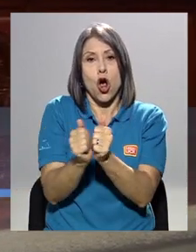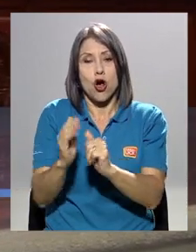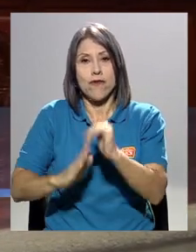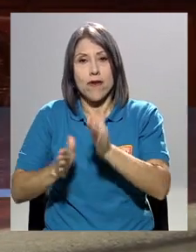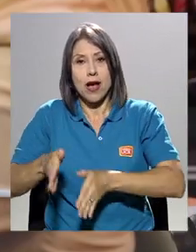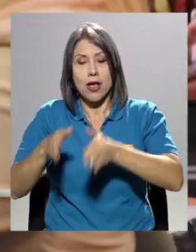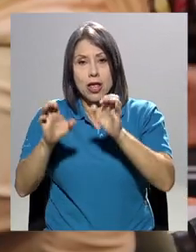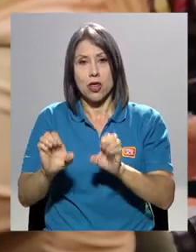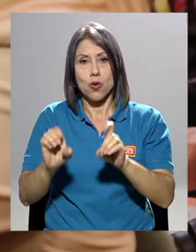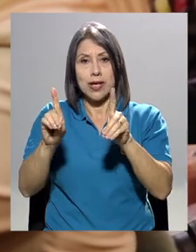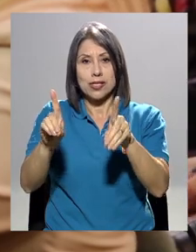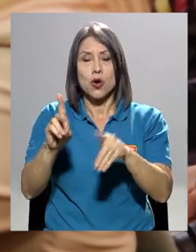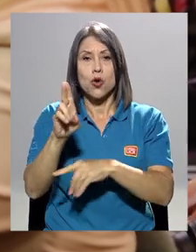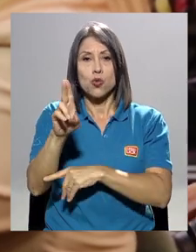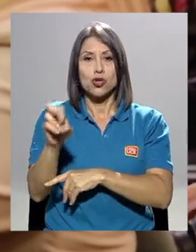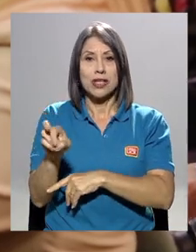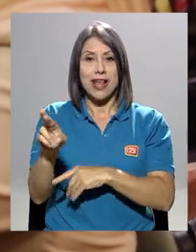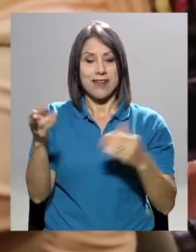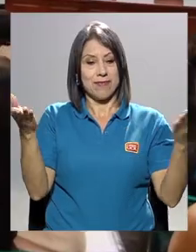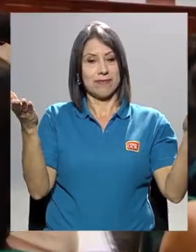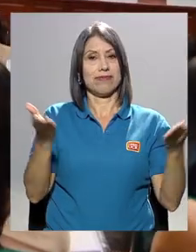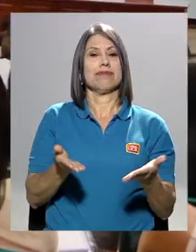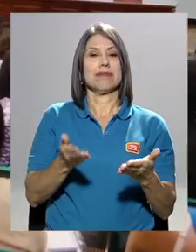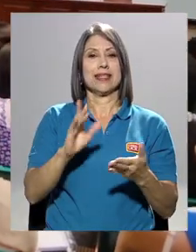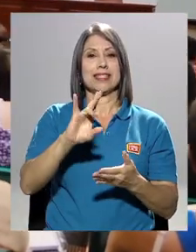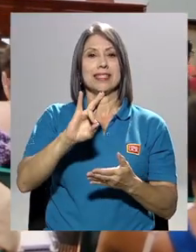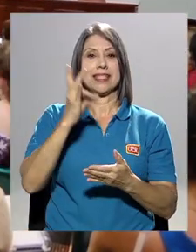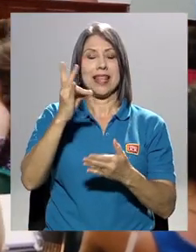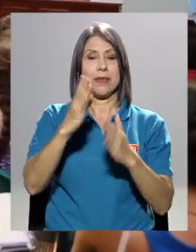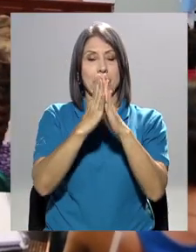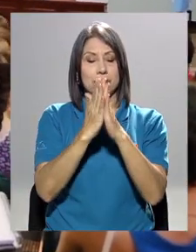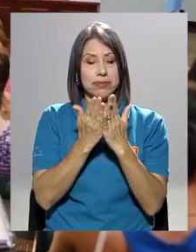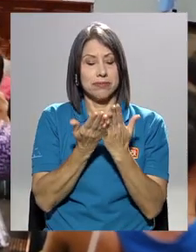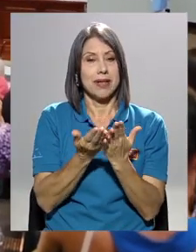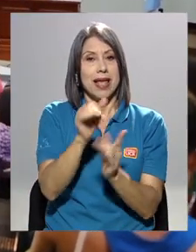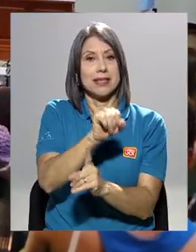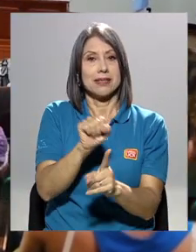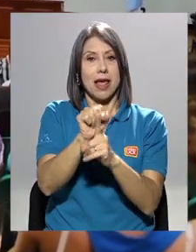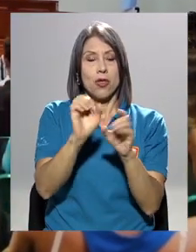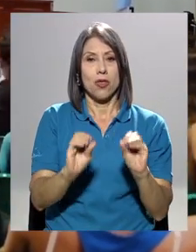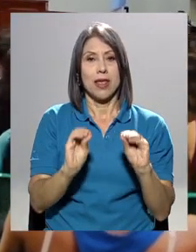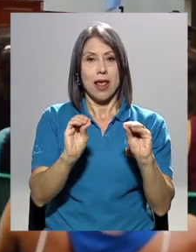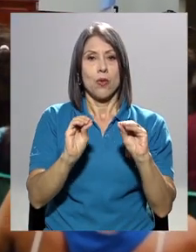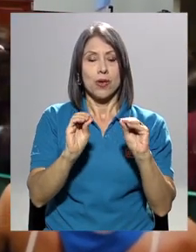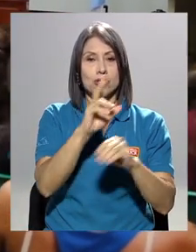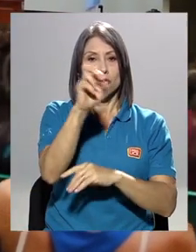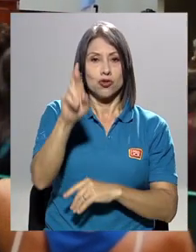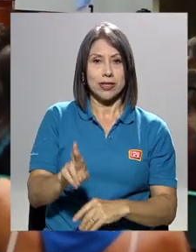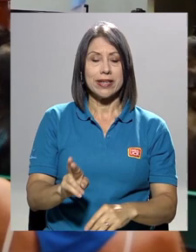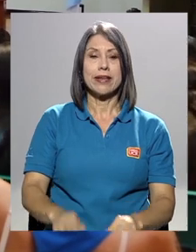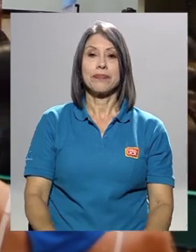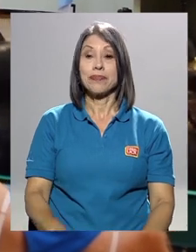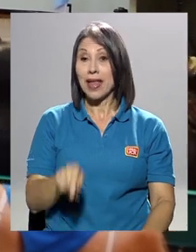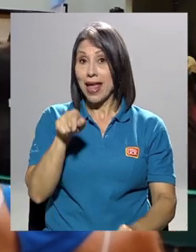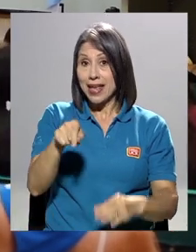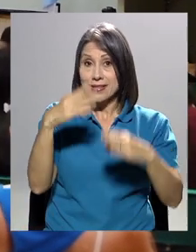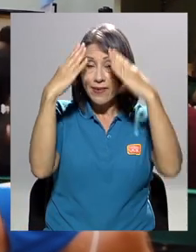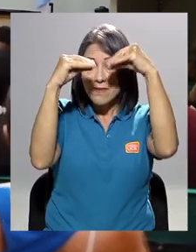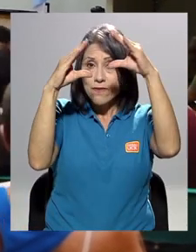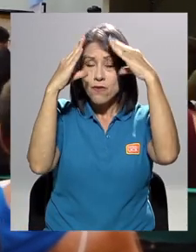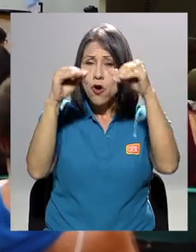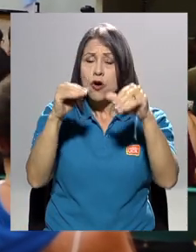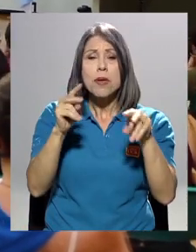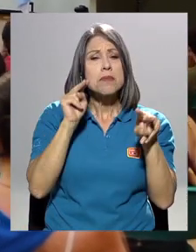de la UCR, presentaron la séptima edición del Informe del Estado de la Educación Costarricense. El informe da seguimiento a